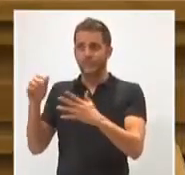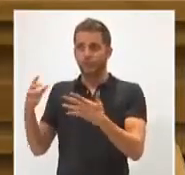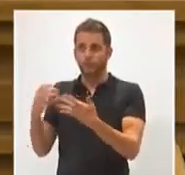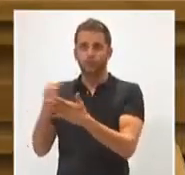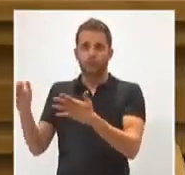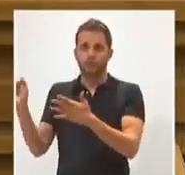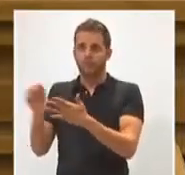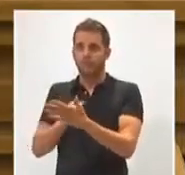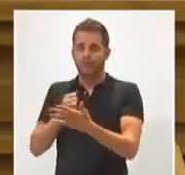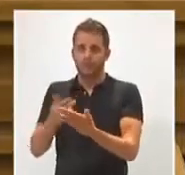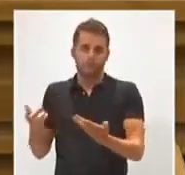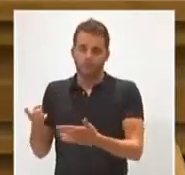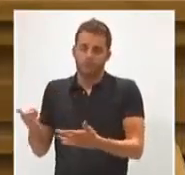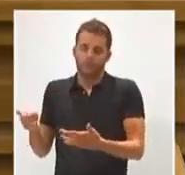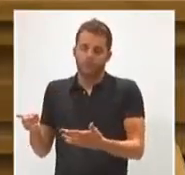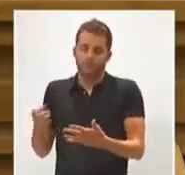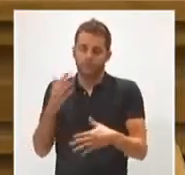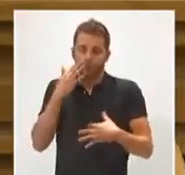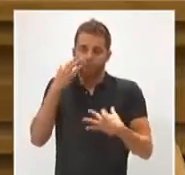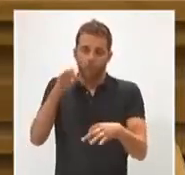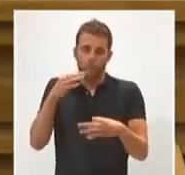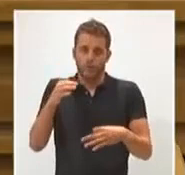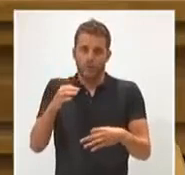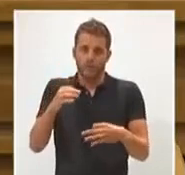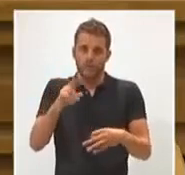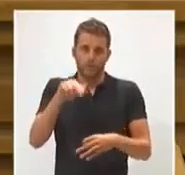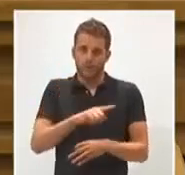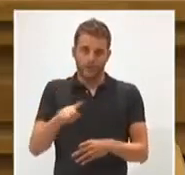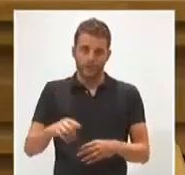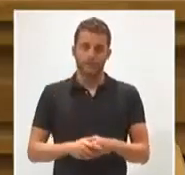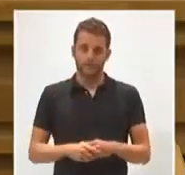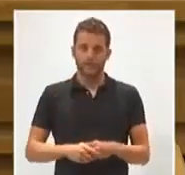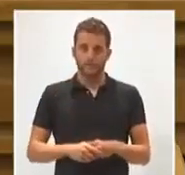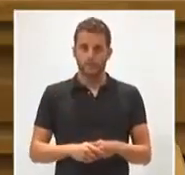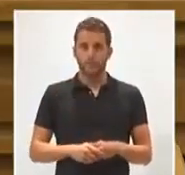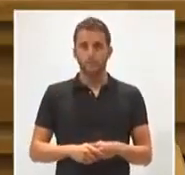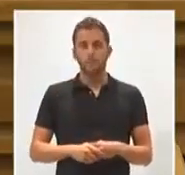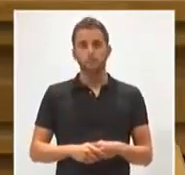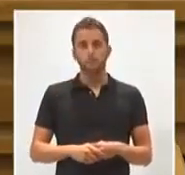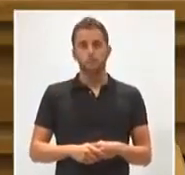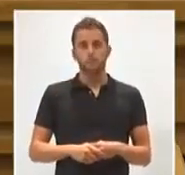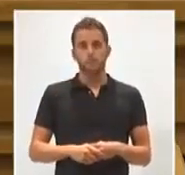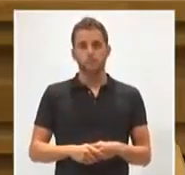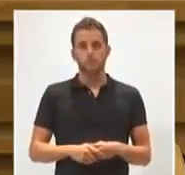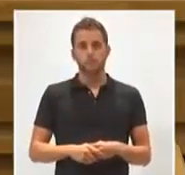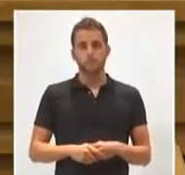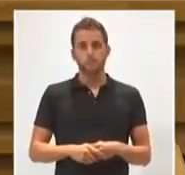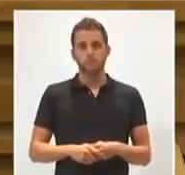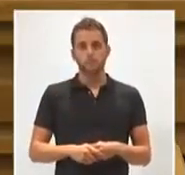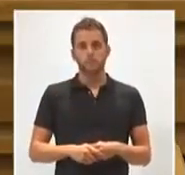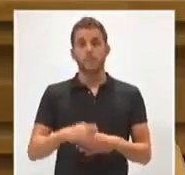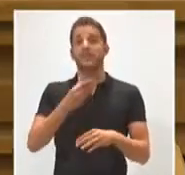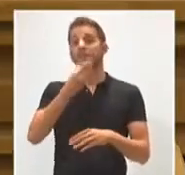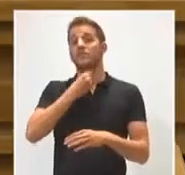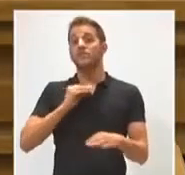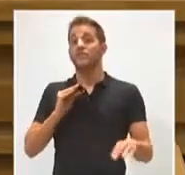realmente evidentemente es mucho más bonito monfragüe y está protegido aumentaremos las becas